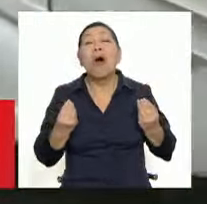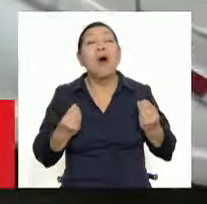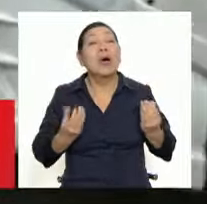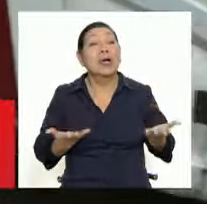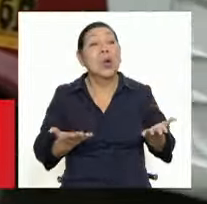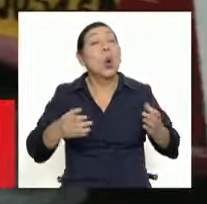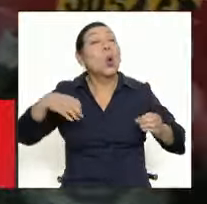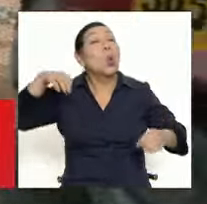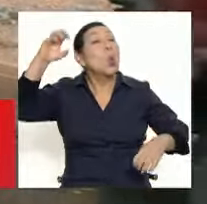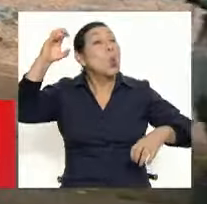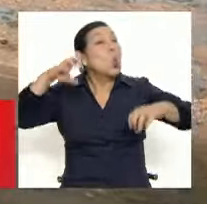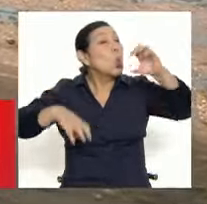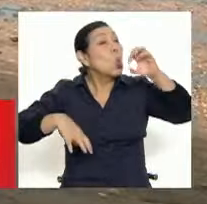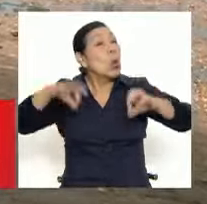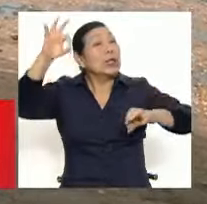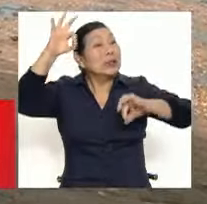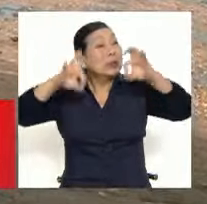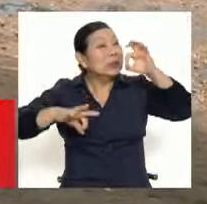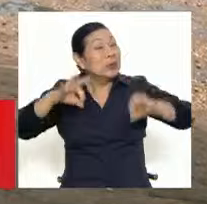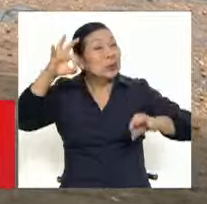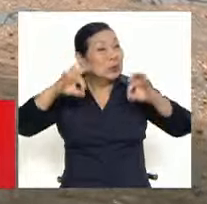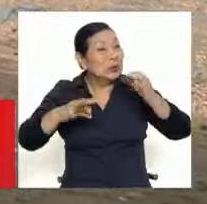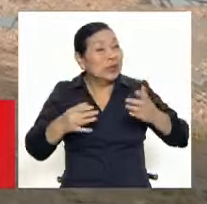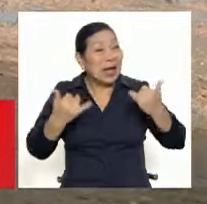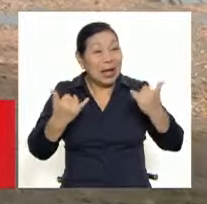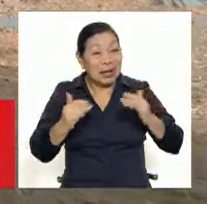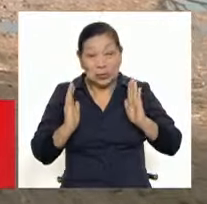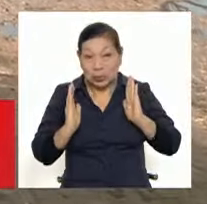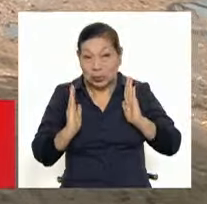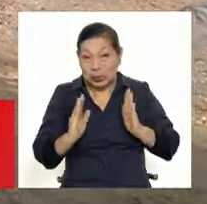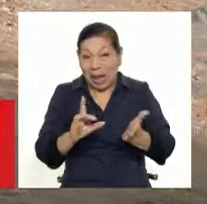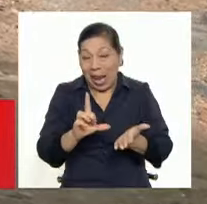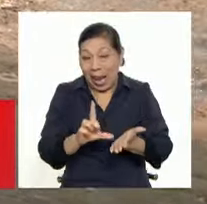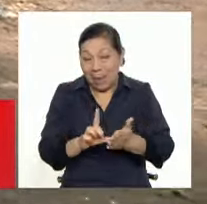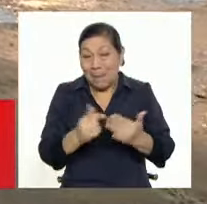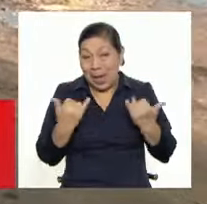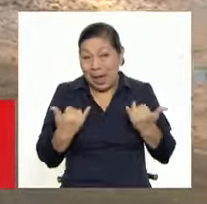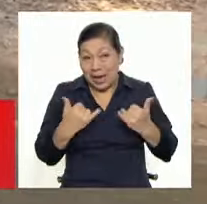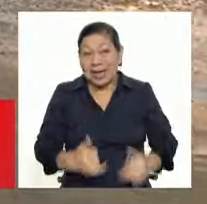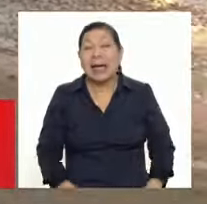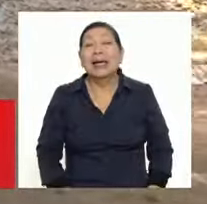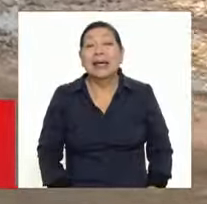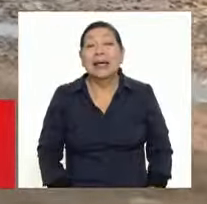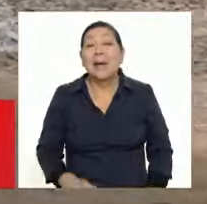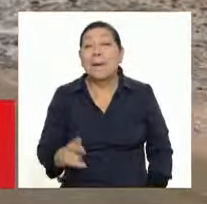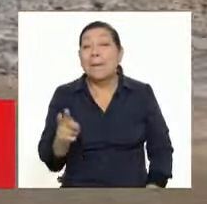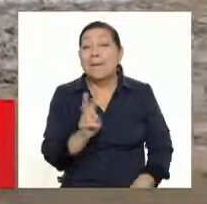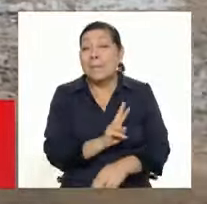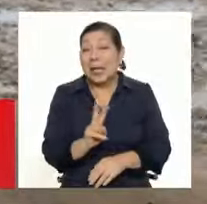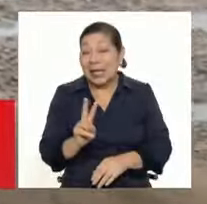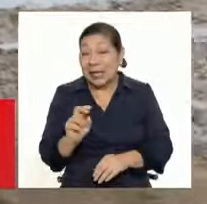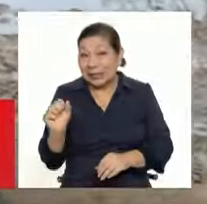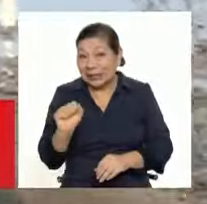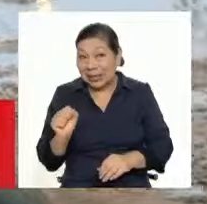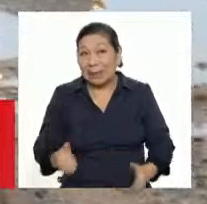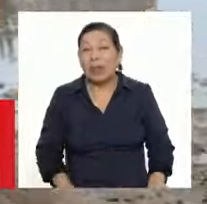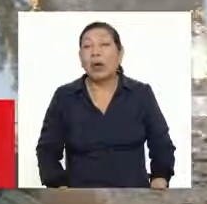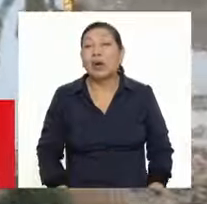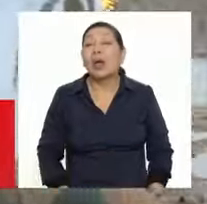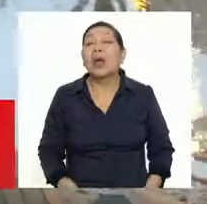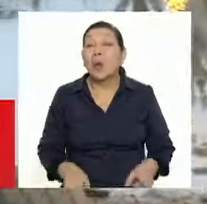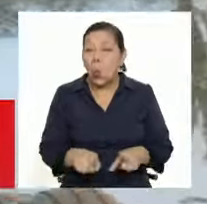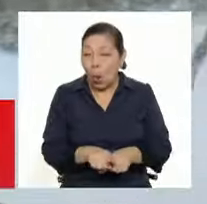fuertes lluvias o garúas intensas que caen en esta parte de Lima Sur, aquí en el distrito de Villa El Salvador. Lo mismo ha ocurrido